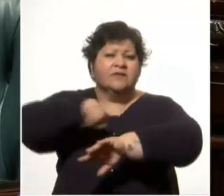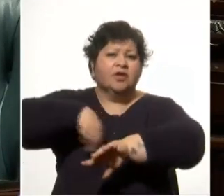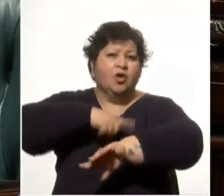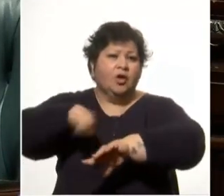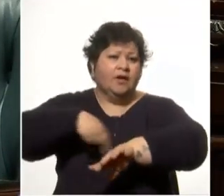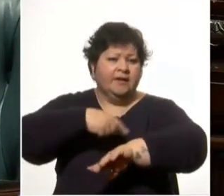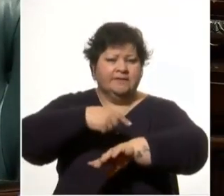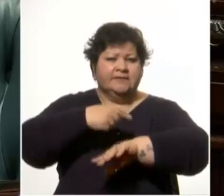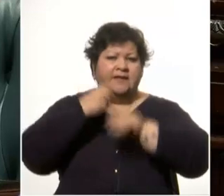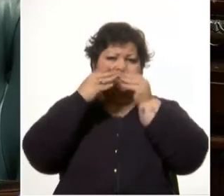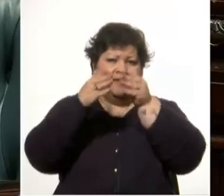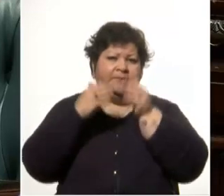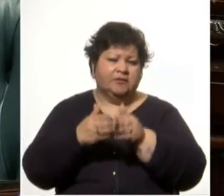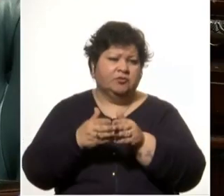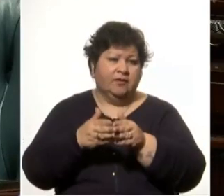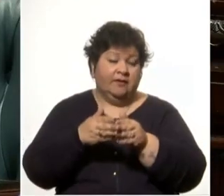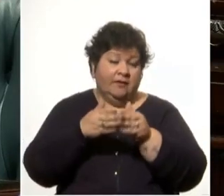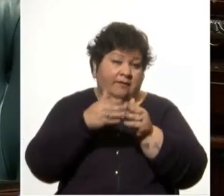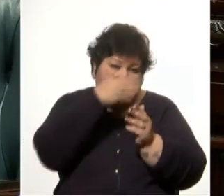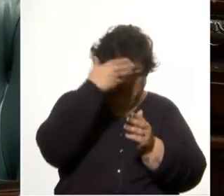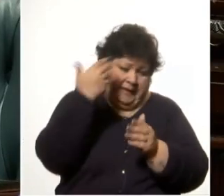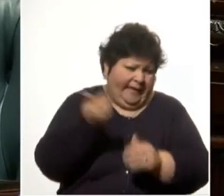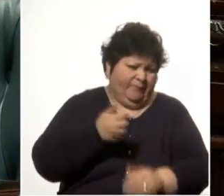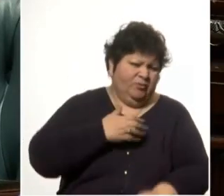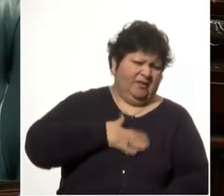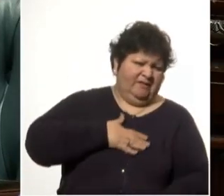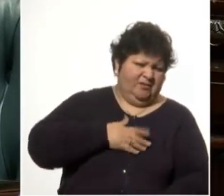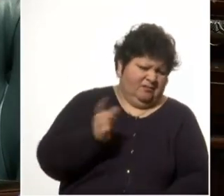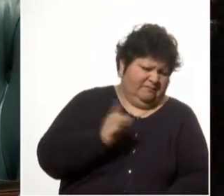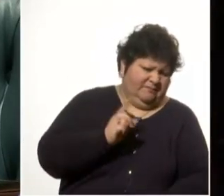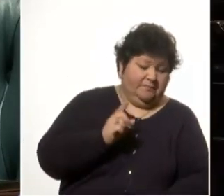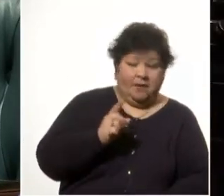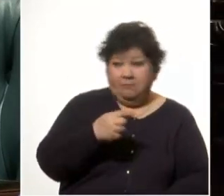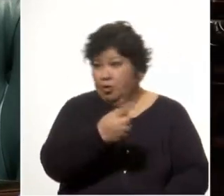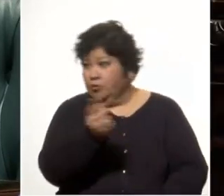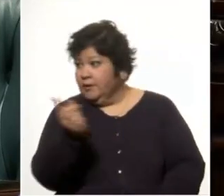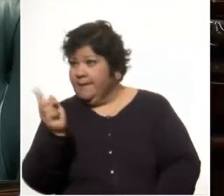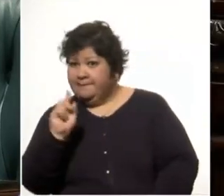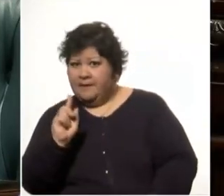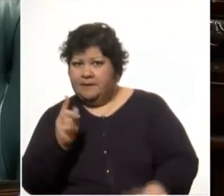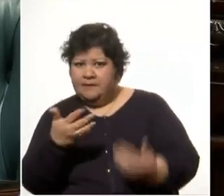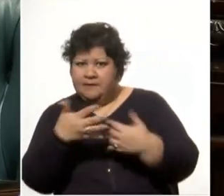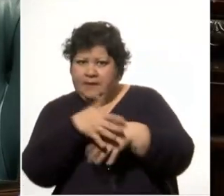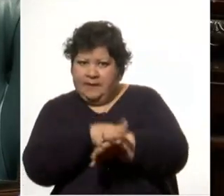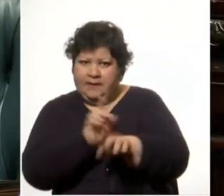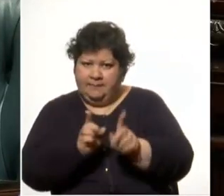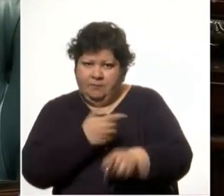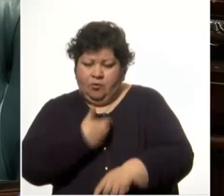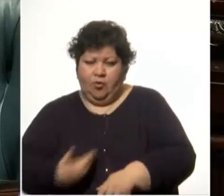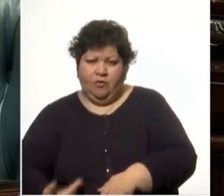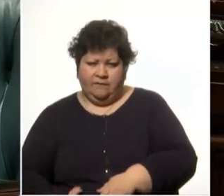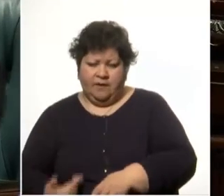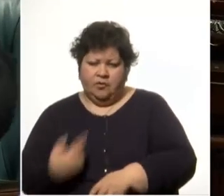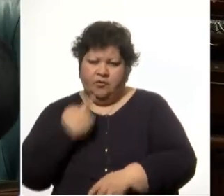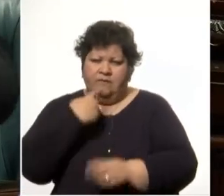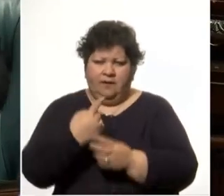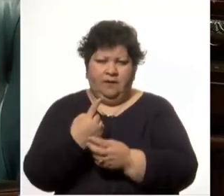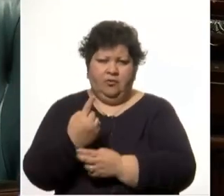del Frente Amplio quedó insatisfecha. Existieron voces de integrantes de la coalición de gobierno que también